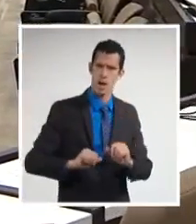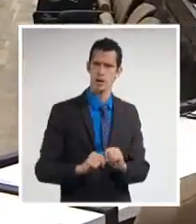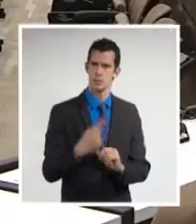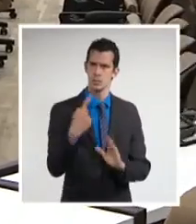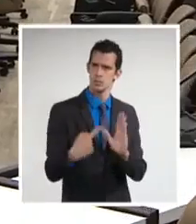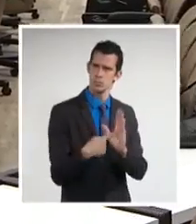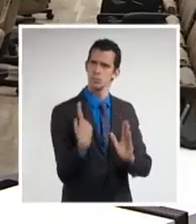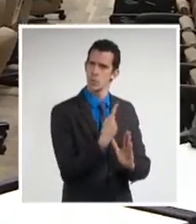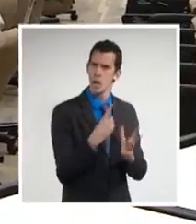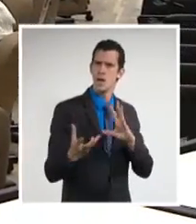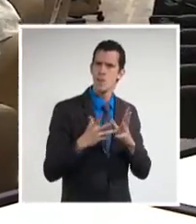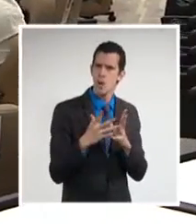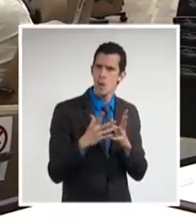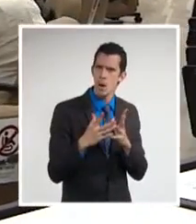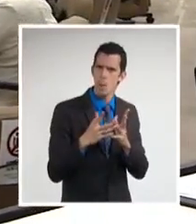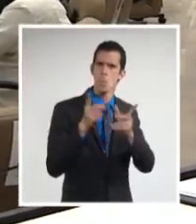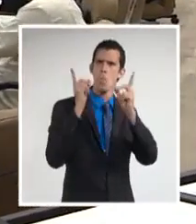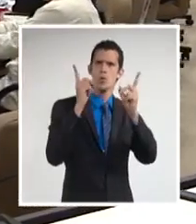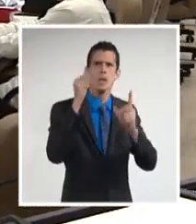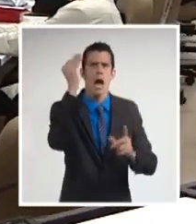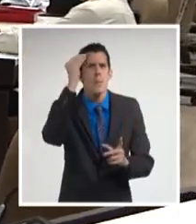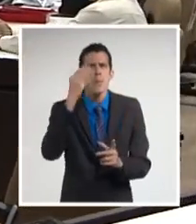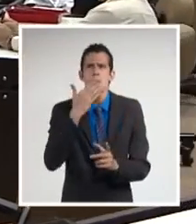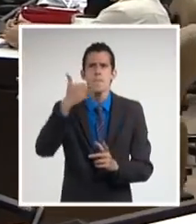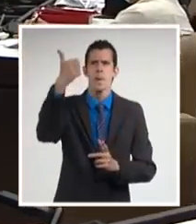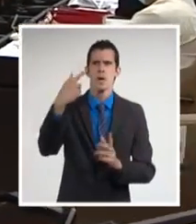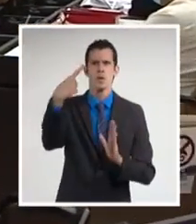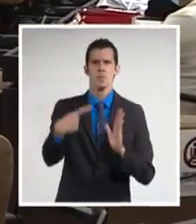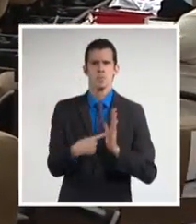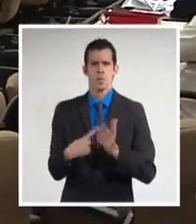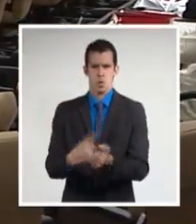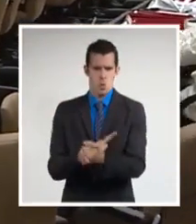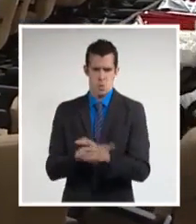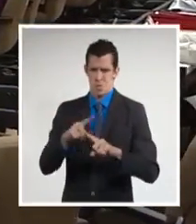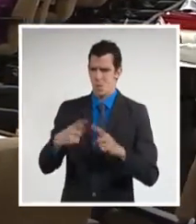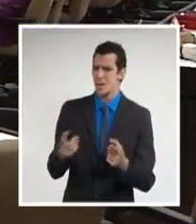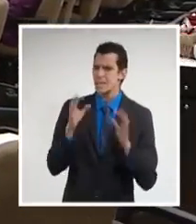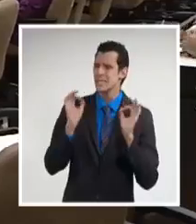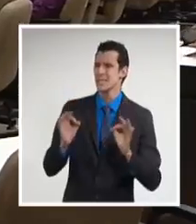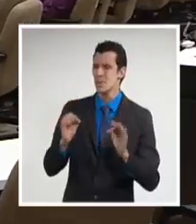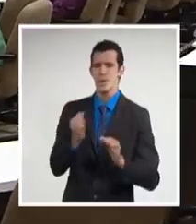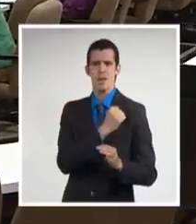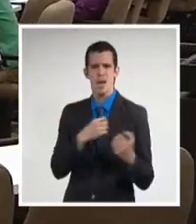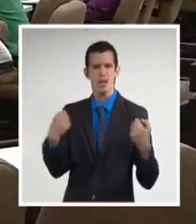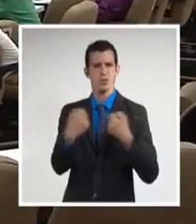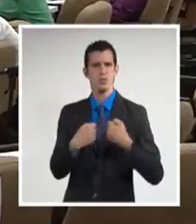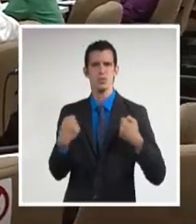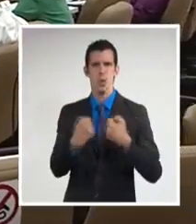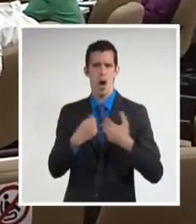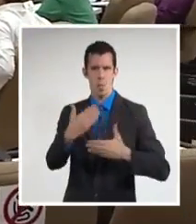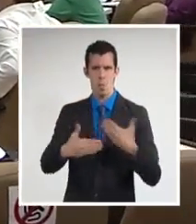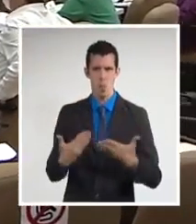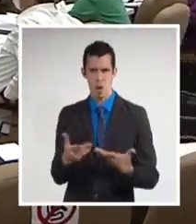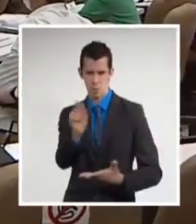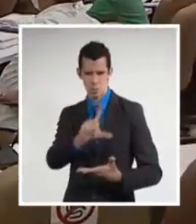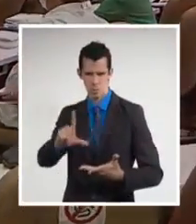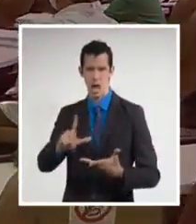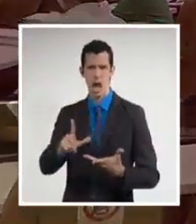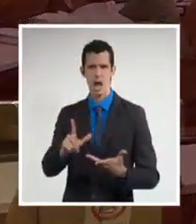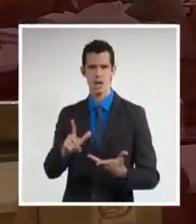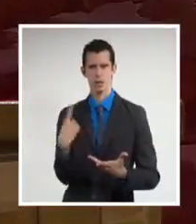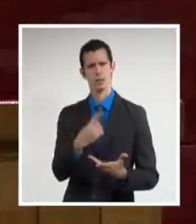el arte de la política, en momentos en que cobra fuerza la tendencia a contraponer sectores y procesos sociales de los cuales la revolución